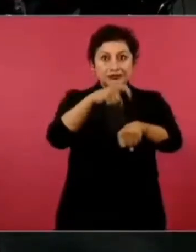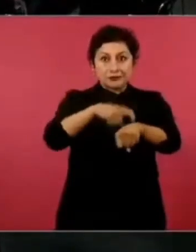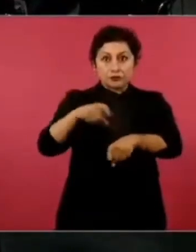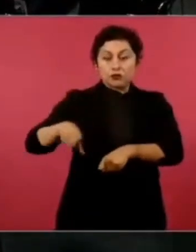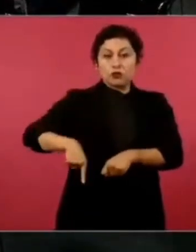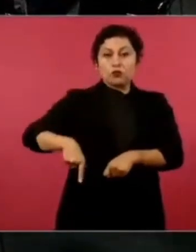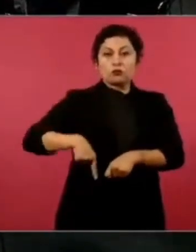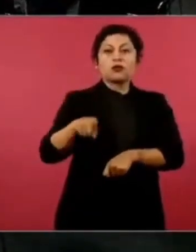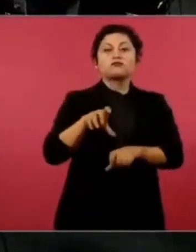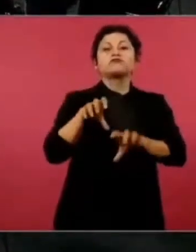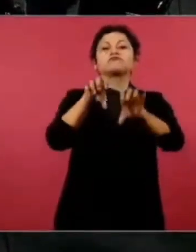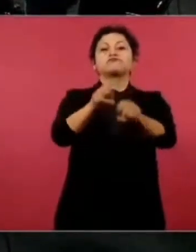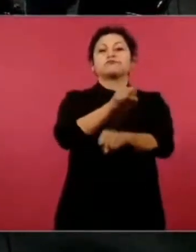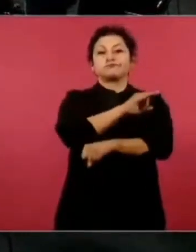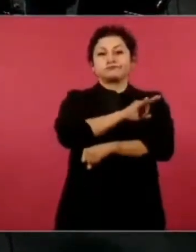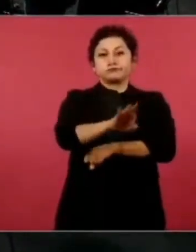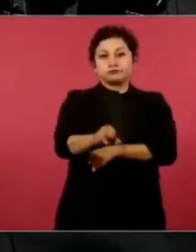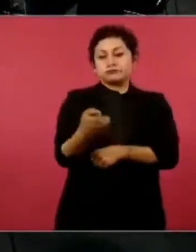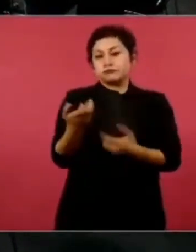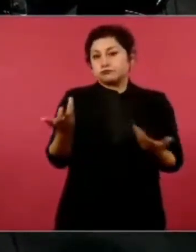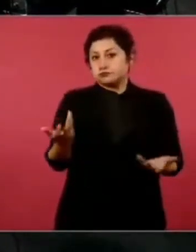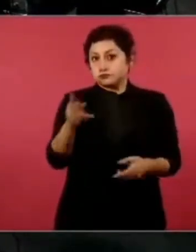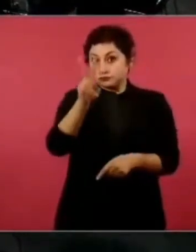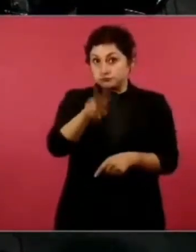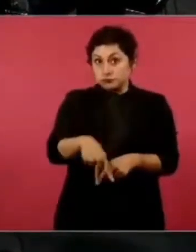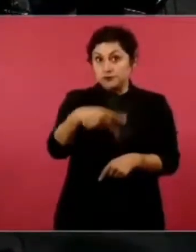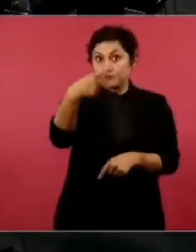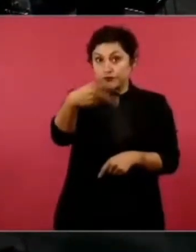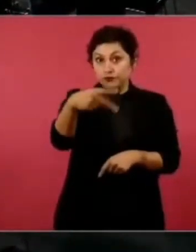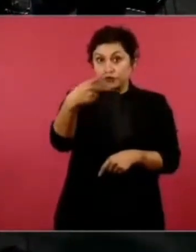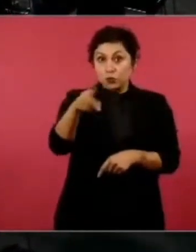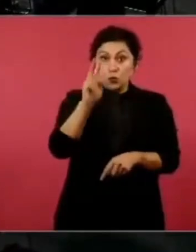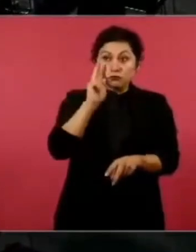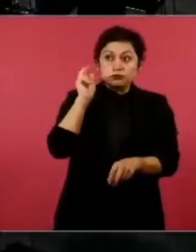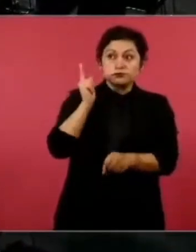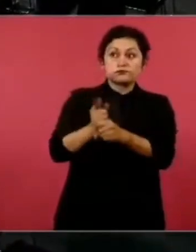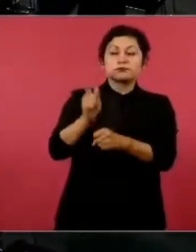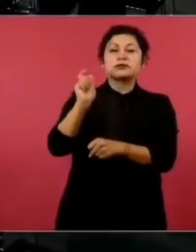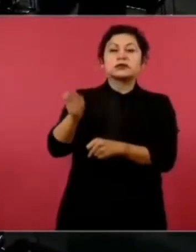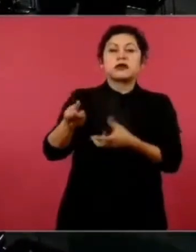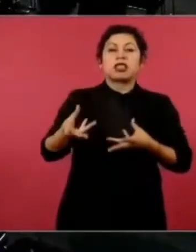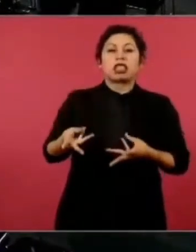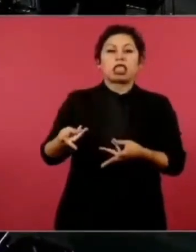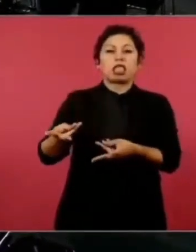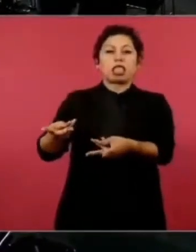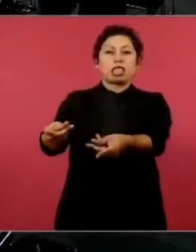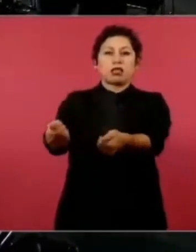austeridad en un poder que se caracteriza por gastos superfluos como estos.